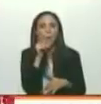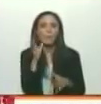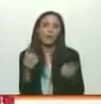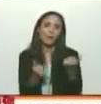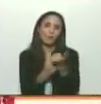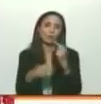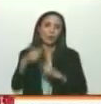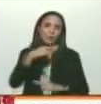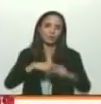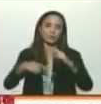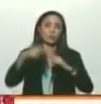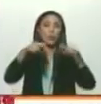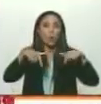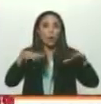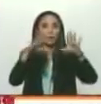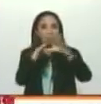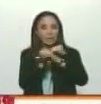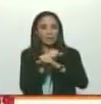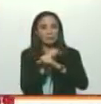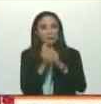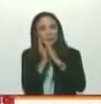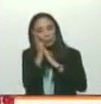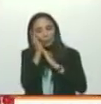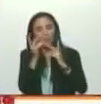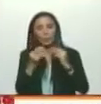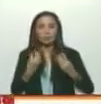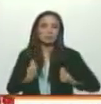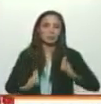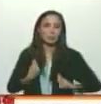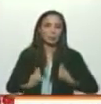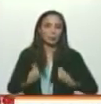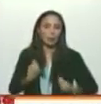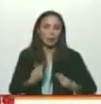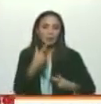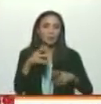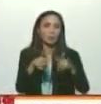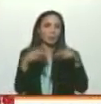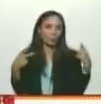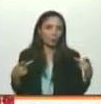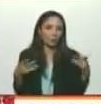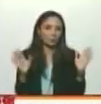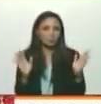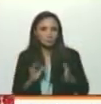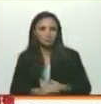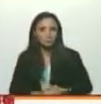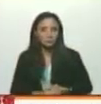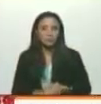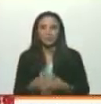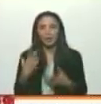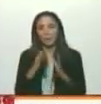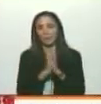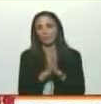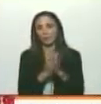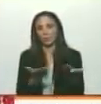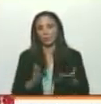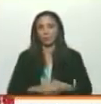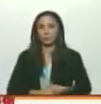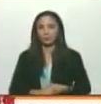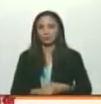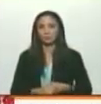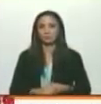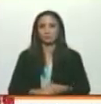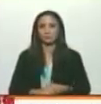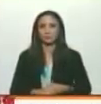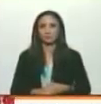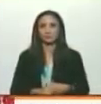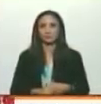Esta noche yo no voy a dormir porque me sacó el Nacional. Eso no se hace. Eso no se hace, Miguel Enrique. No te lo agradezco, por si